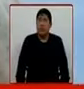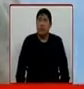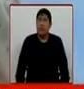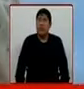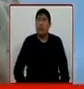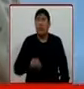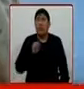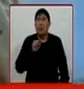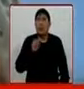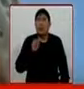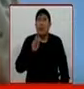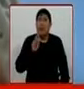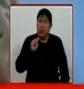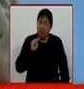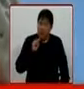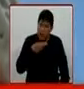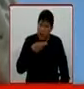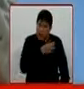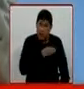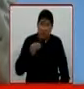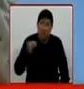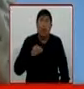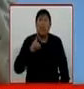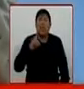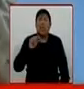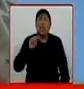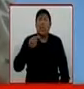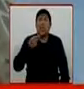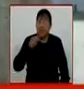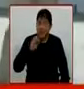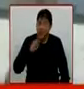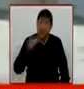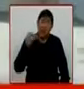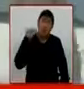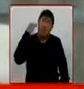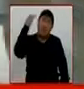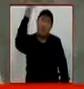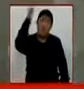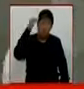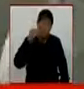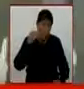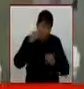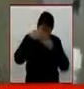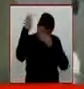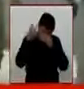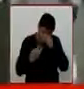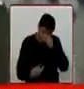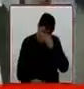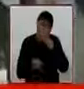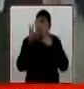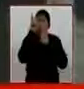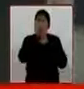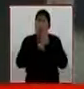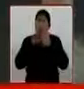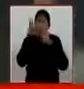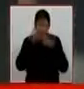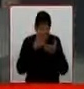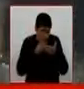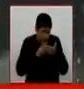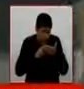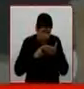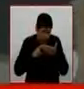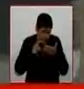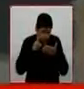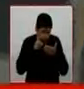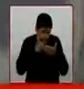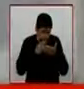Sara Arauco y Dagner Rojas cayeron desde el piso 12 de este condominio. Los videos colectados por los investigadores son analizados